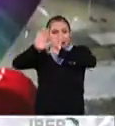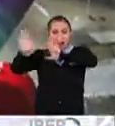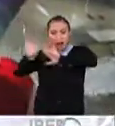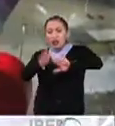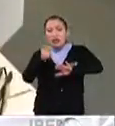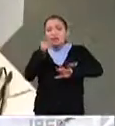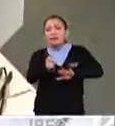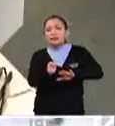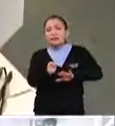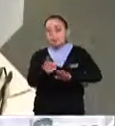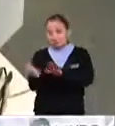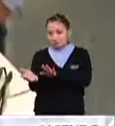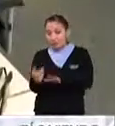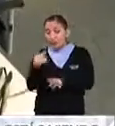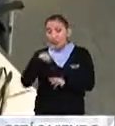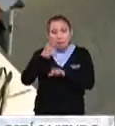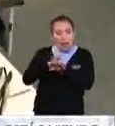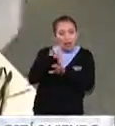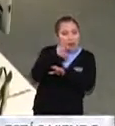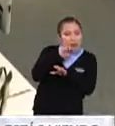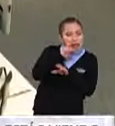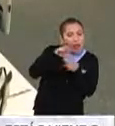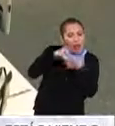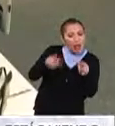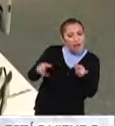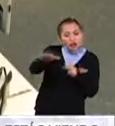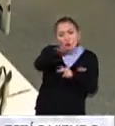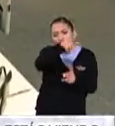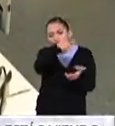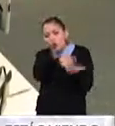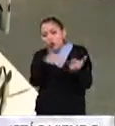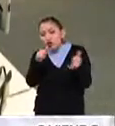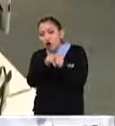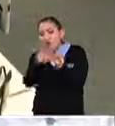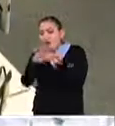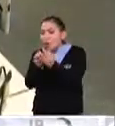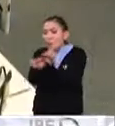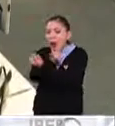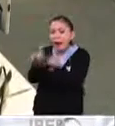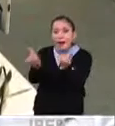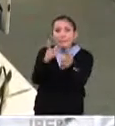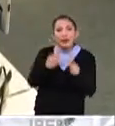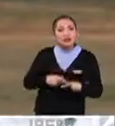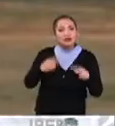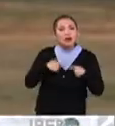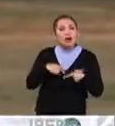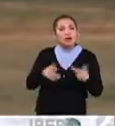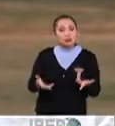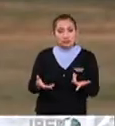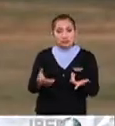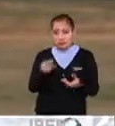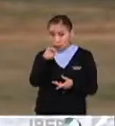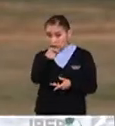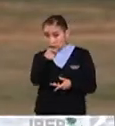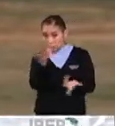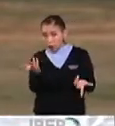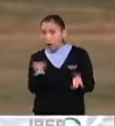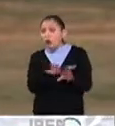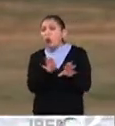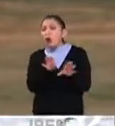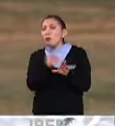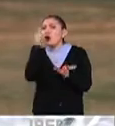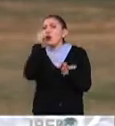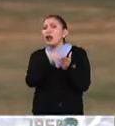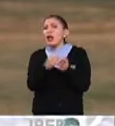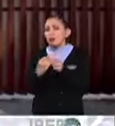¿Qué significa esto? Que se ha probado la relación de los espacios con el modo de relacionarse entre los humanos. ¿O usted, de qué manera